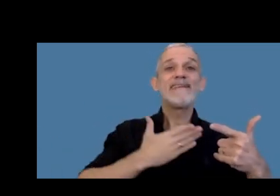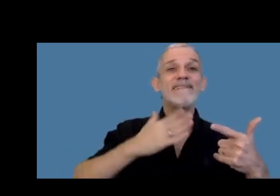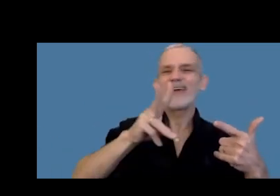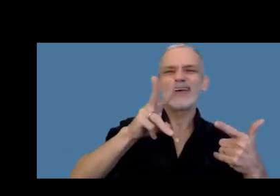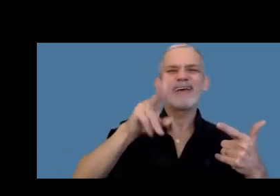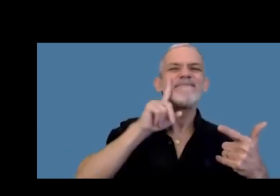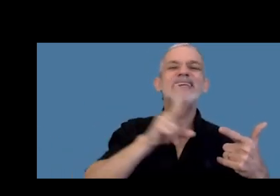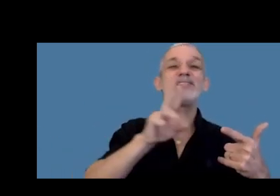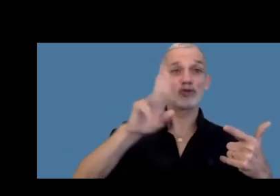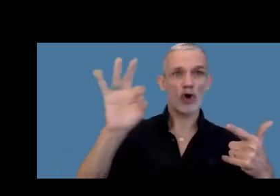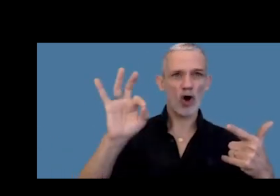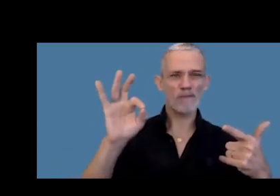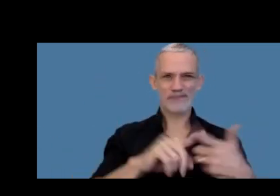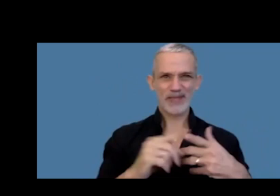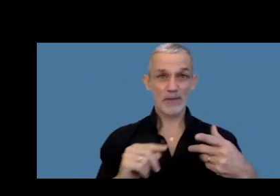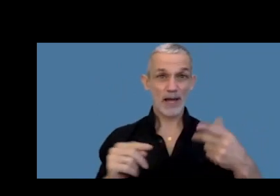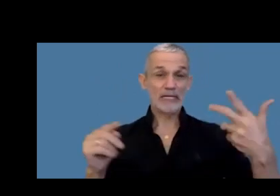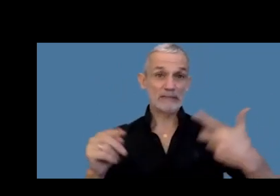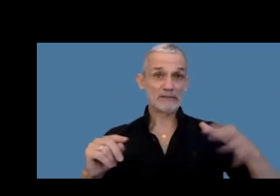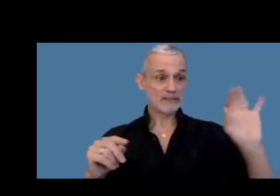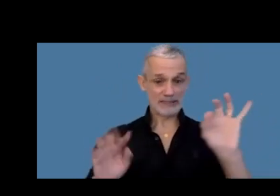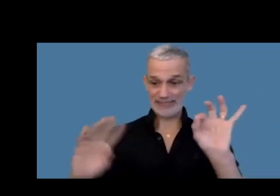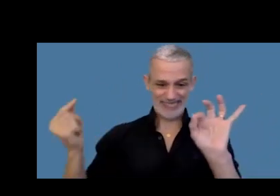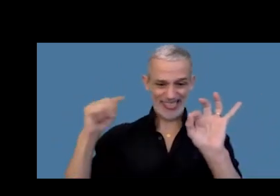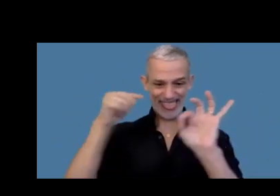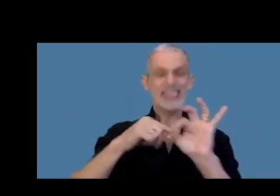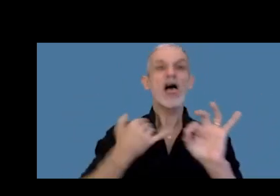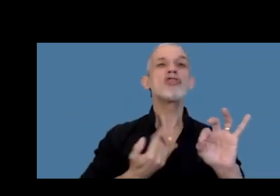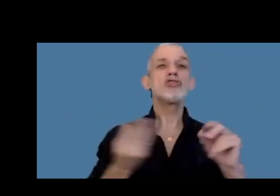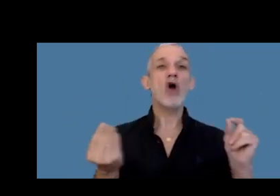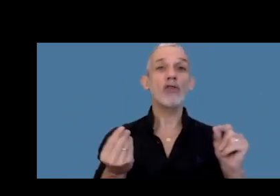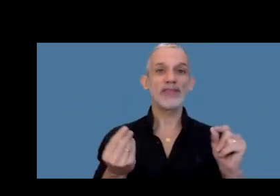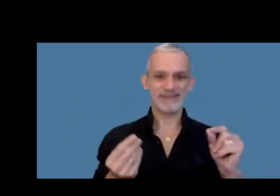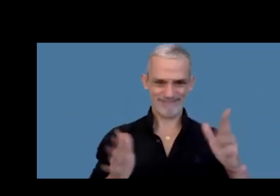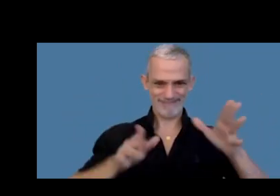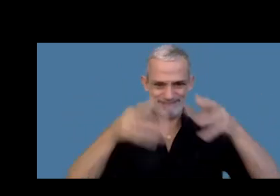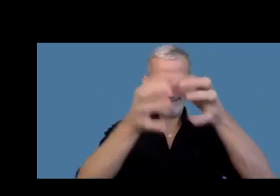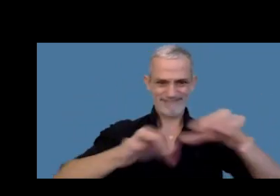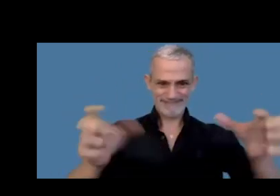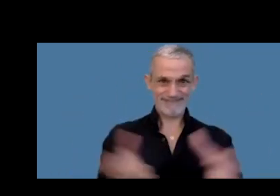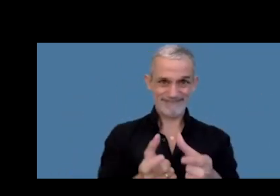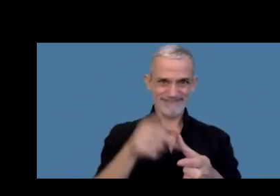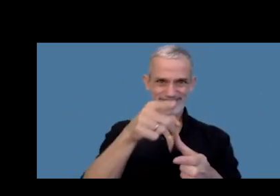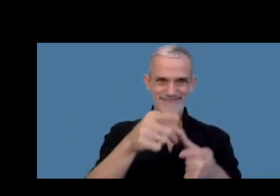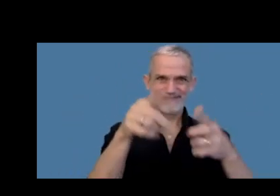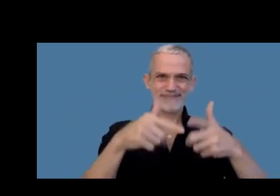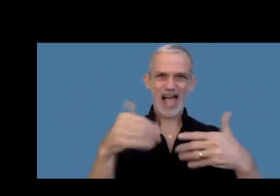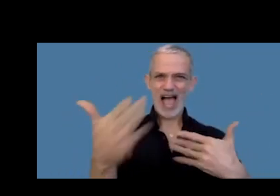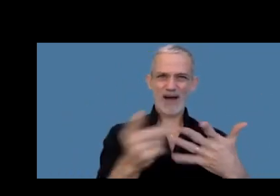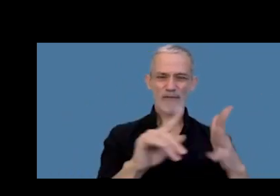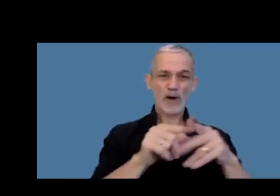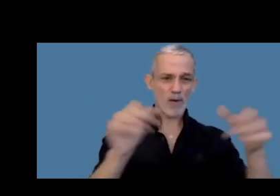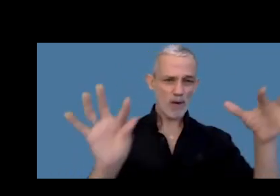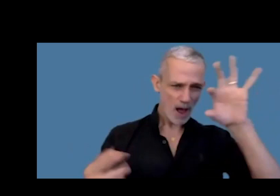donde la unión del gameto masculino y femenino se produce en probeta para luego ser